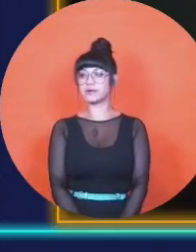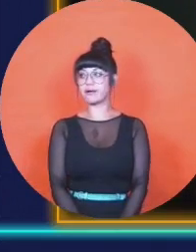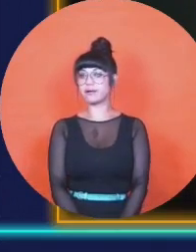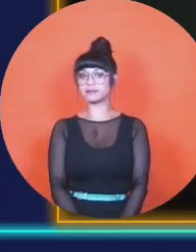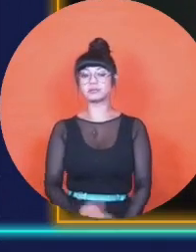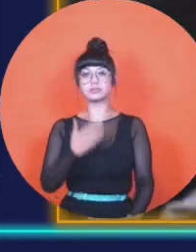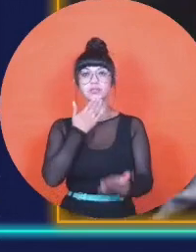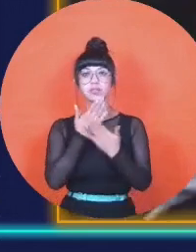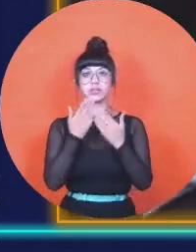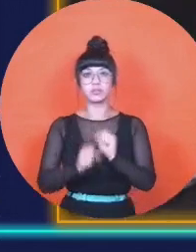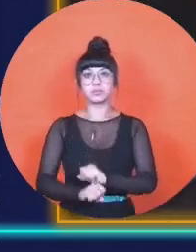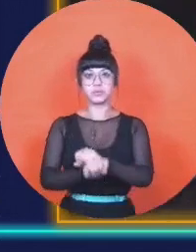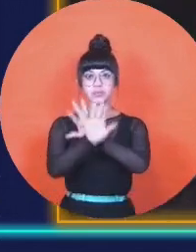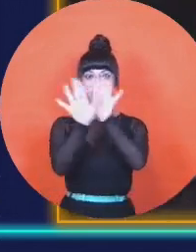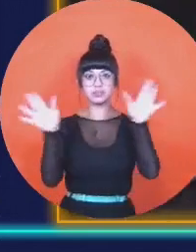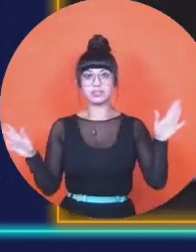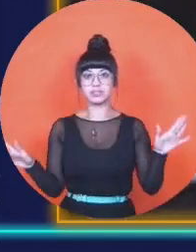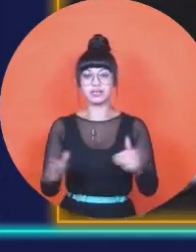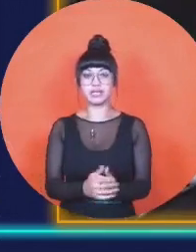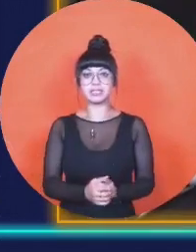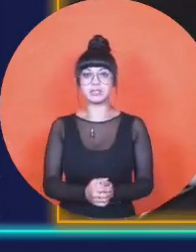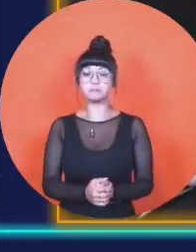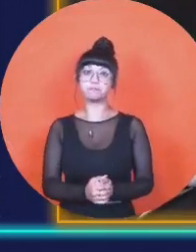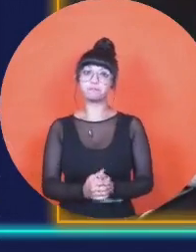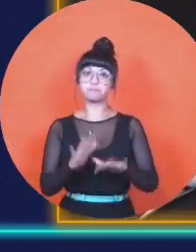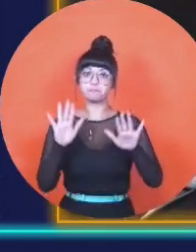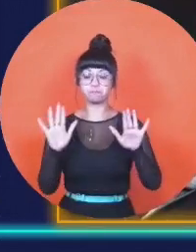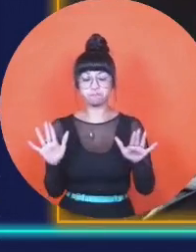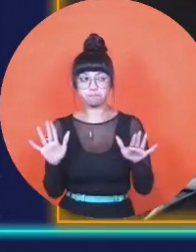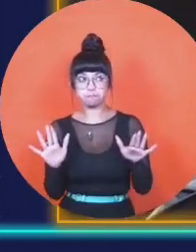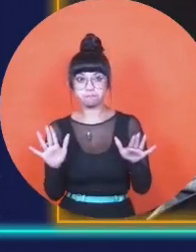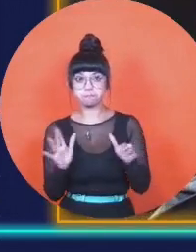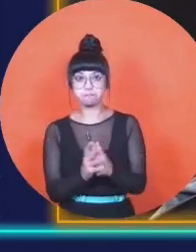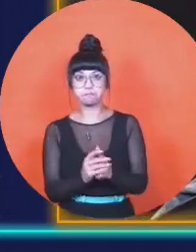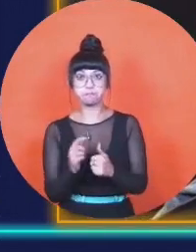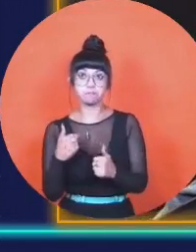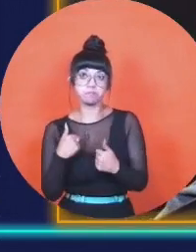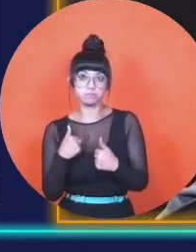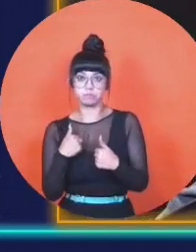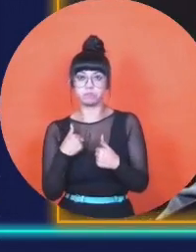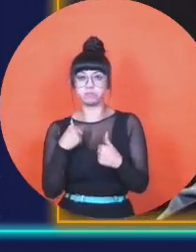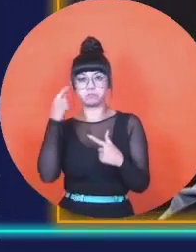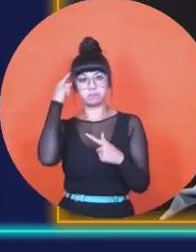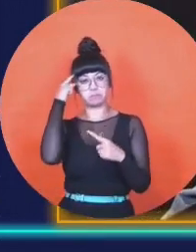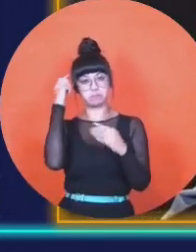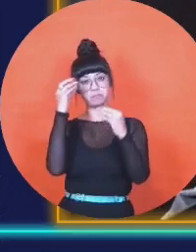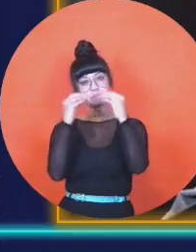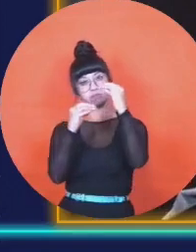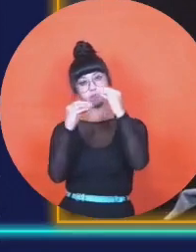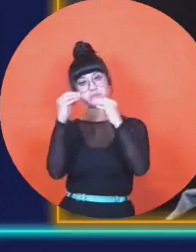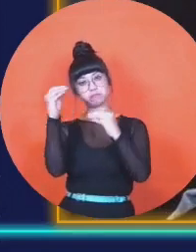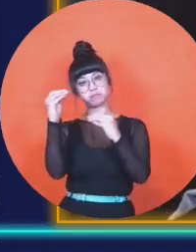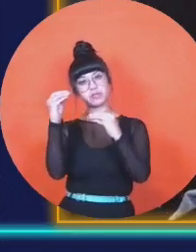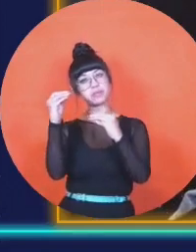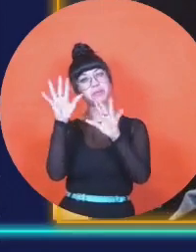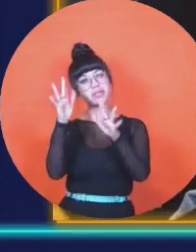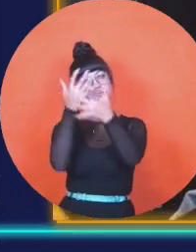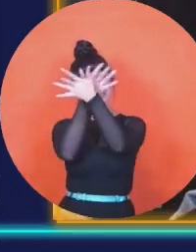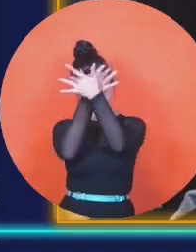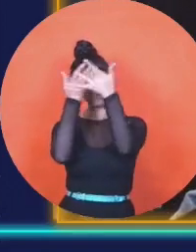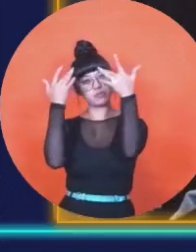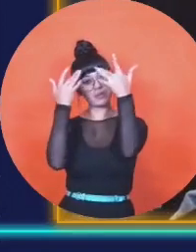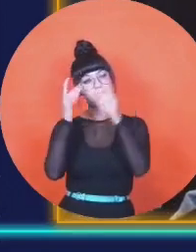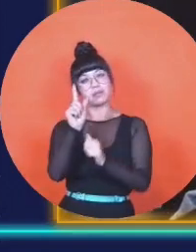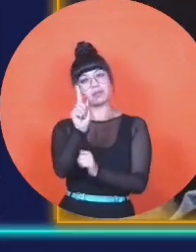Muy buenos días. Mira, yo pues no estoy un poquito de acuerdo que es salud mental, porque